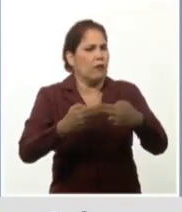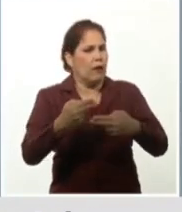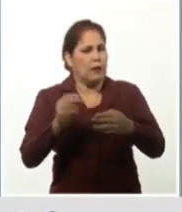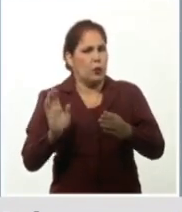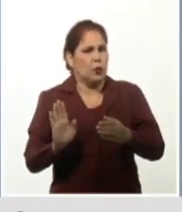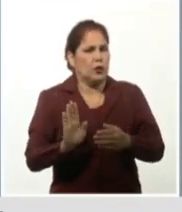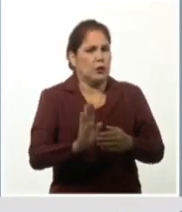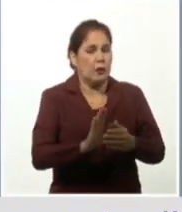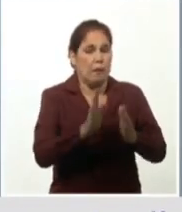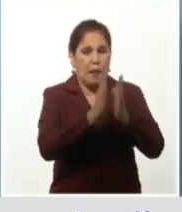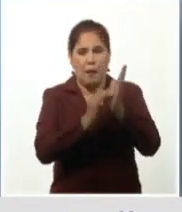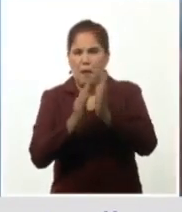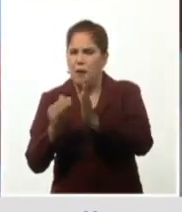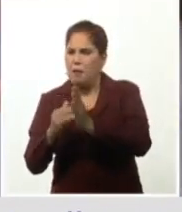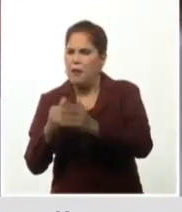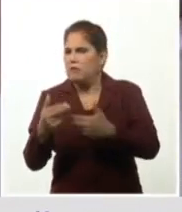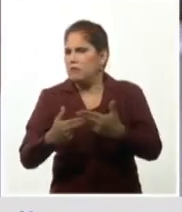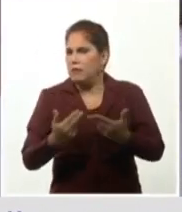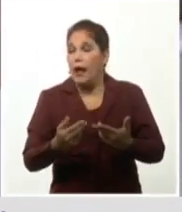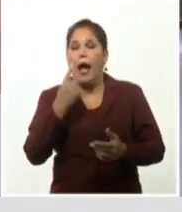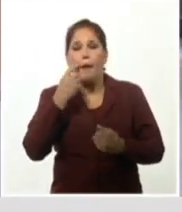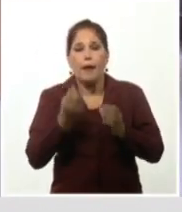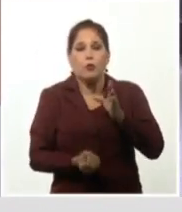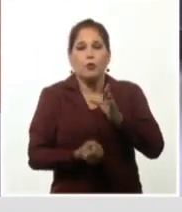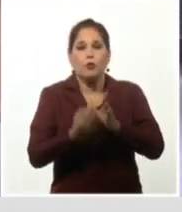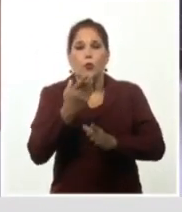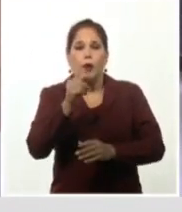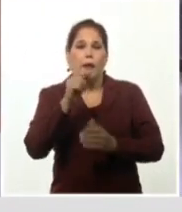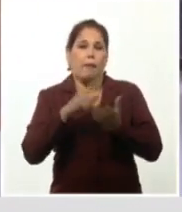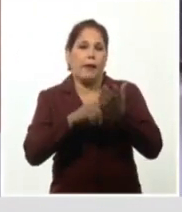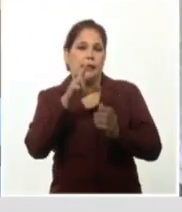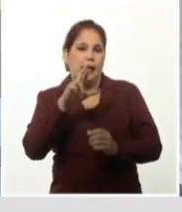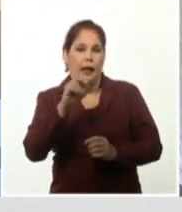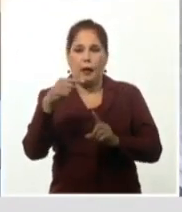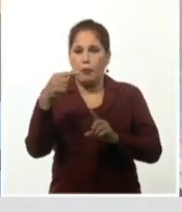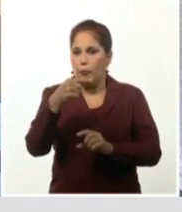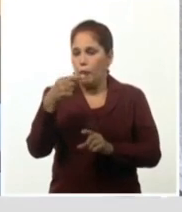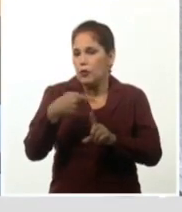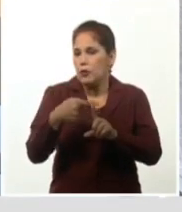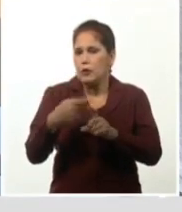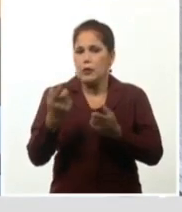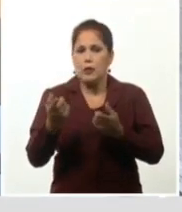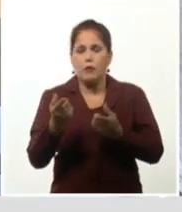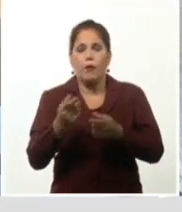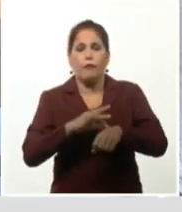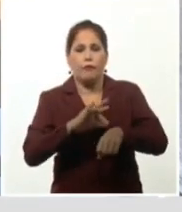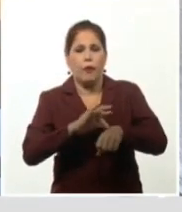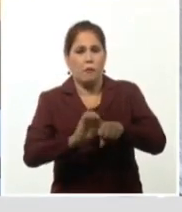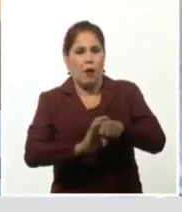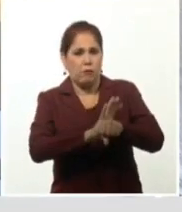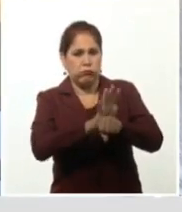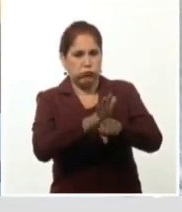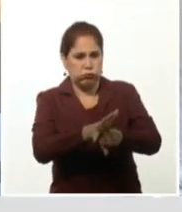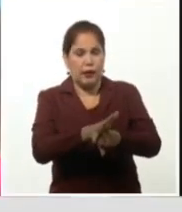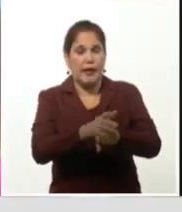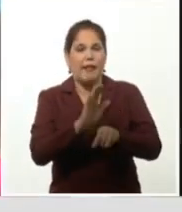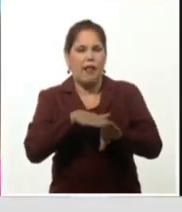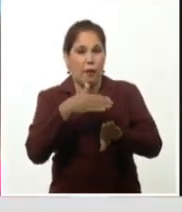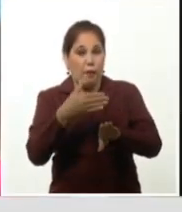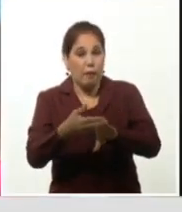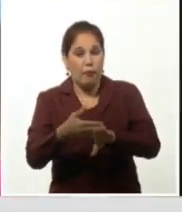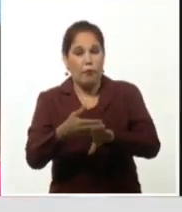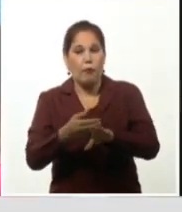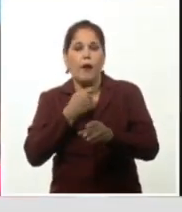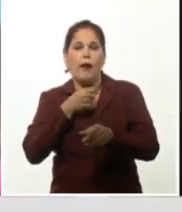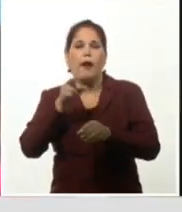tiempo, para ver la aparición de casos PCR positivos, de casos de enfermedad COVID, y poder evaluar, cuando lleguemos a un